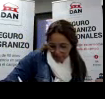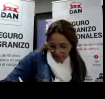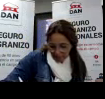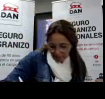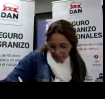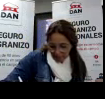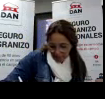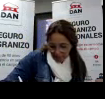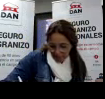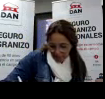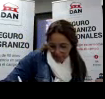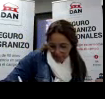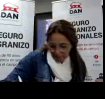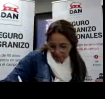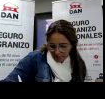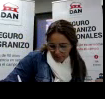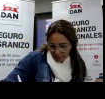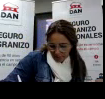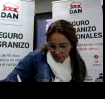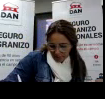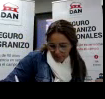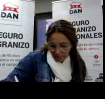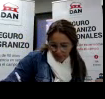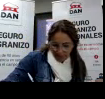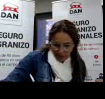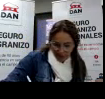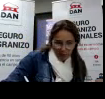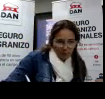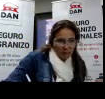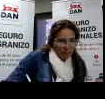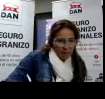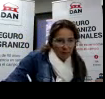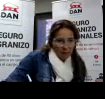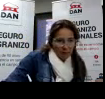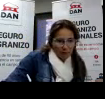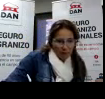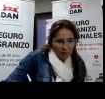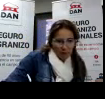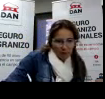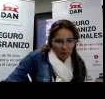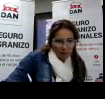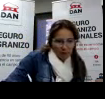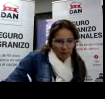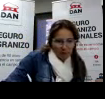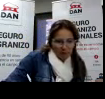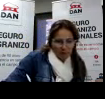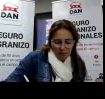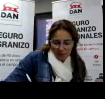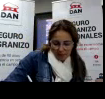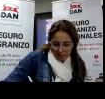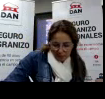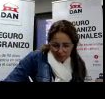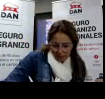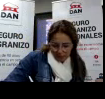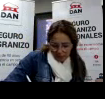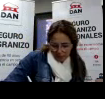del norte de la Patagonia. No así para Santiago del Estero, Chaco, Formosa, Salta, Corrientes, que todavía ni siquiera van a